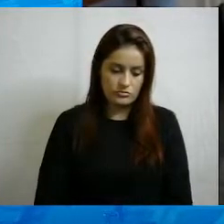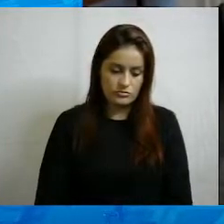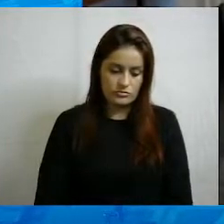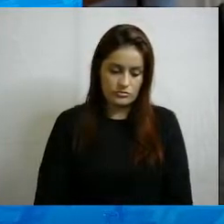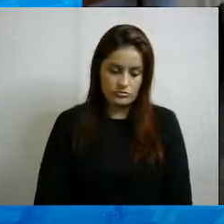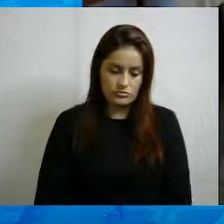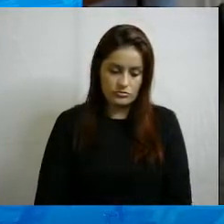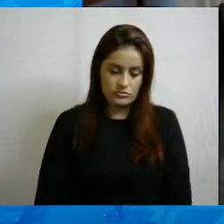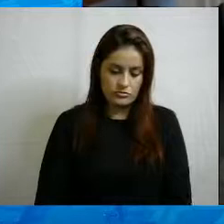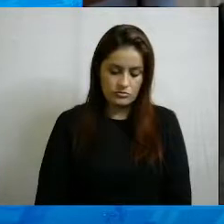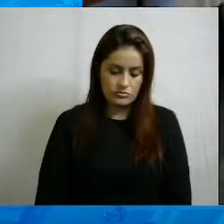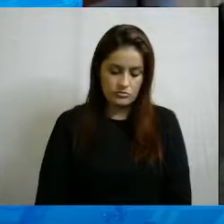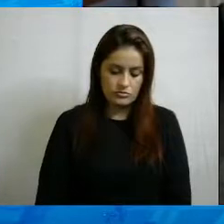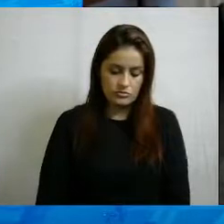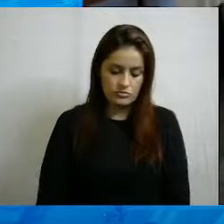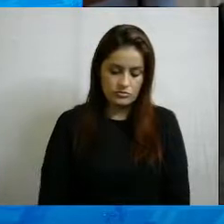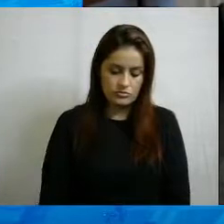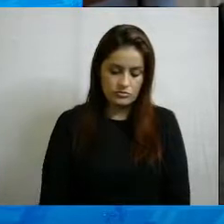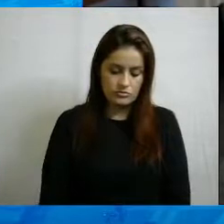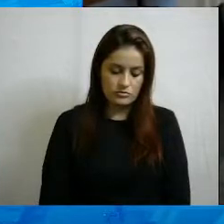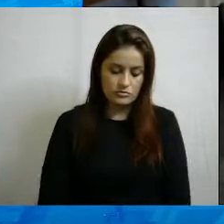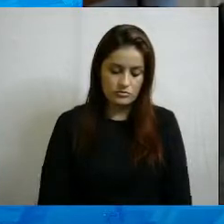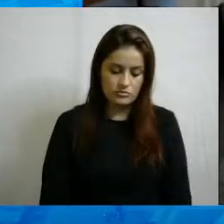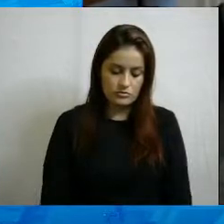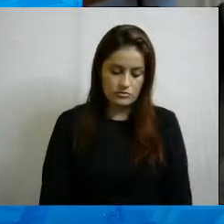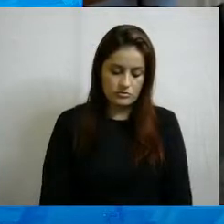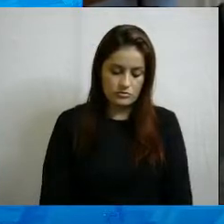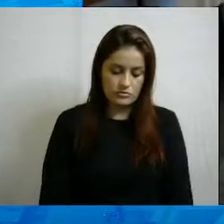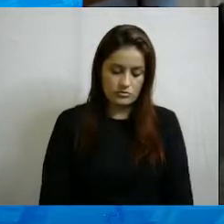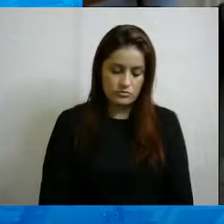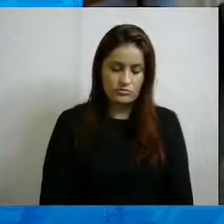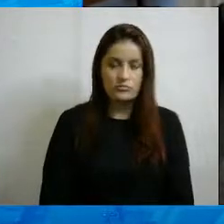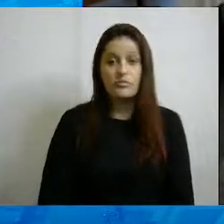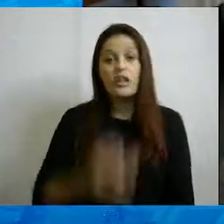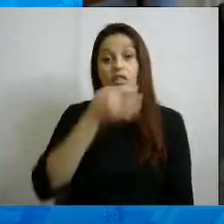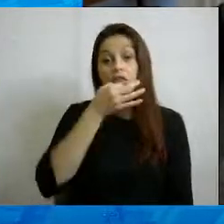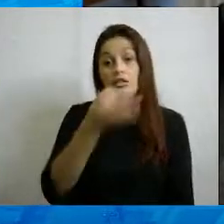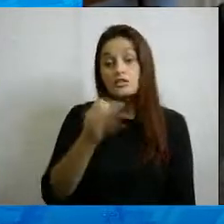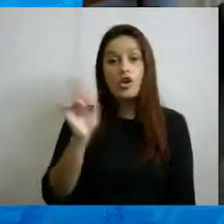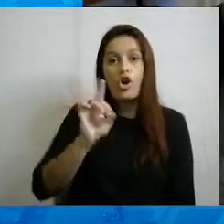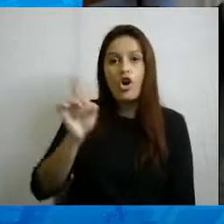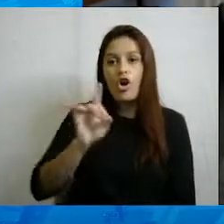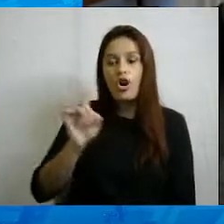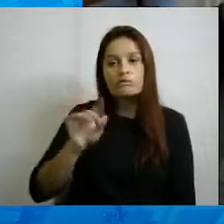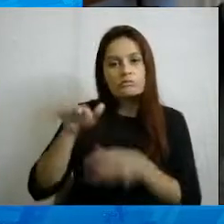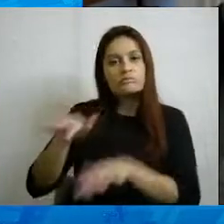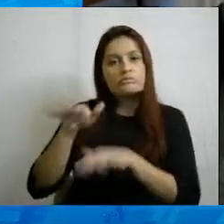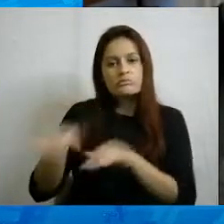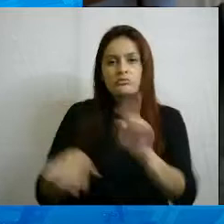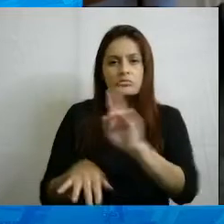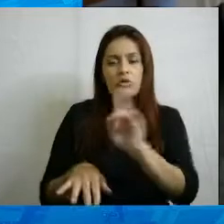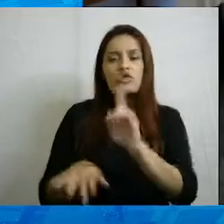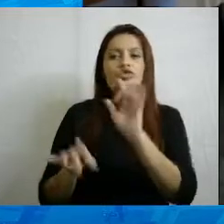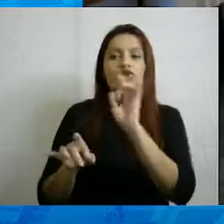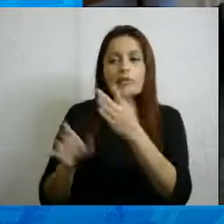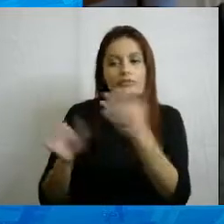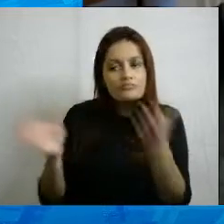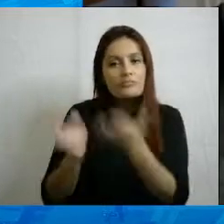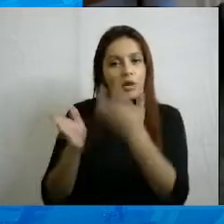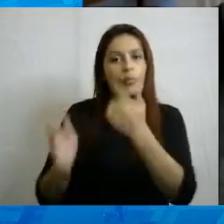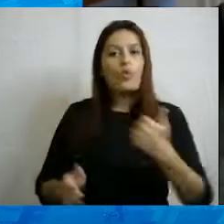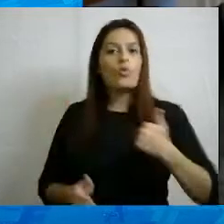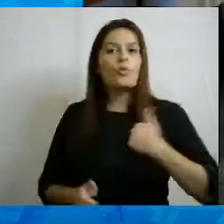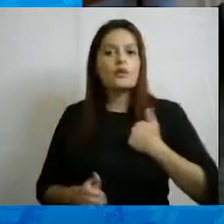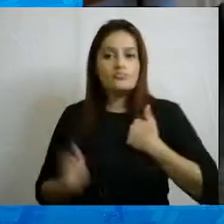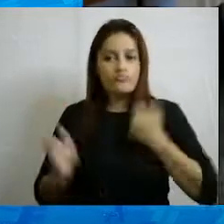trata de instar a los actores principales a cumplir con las